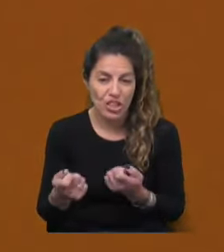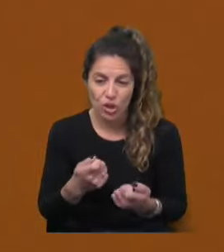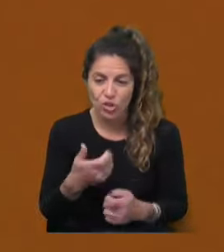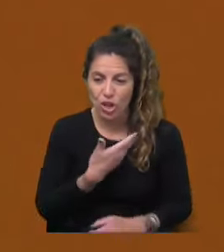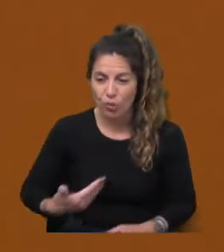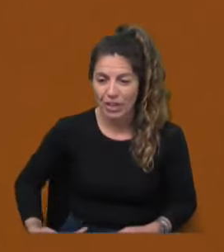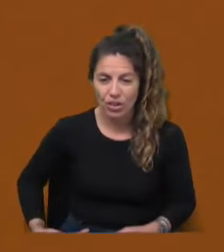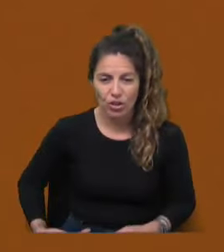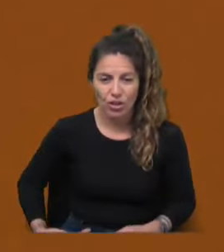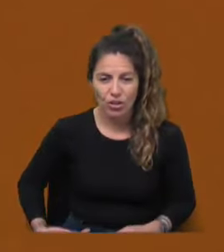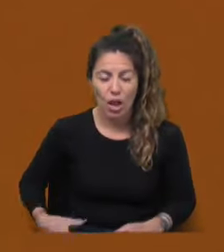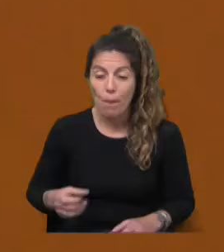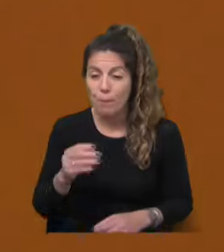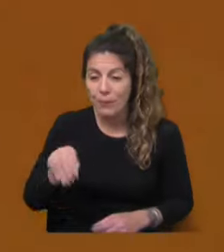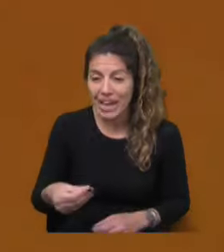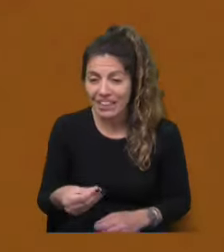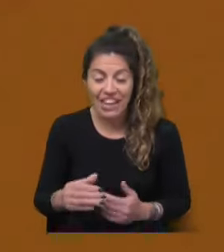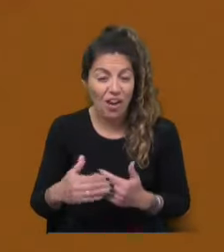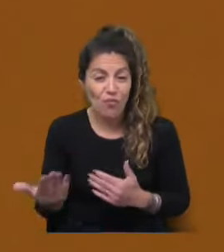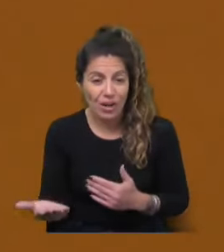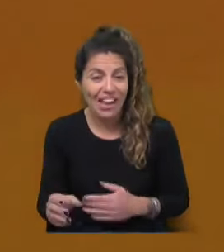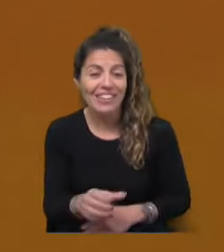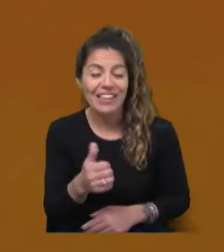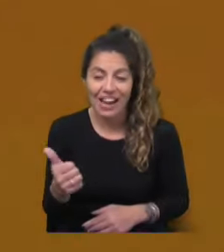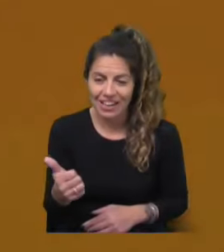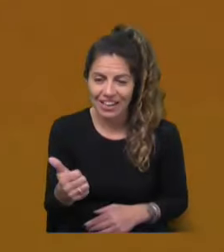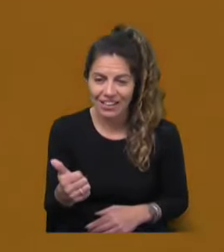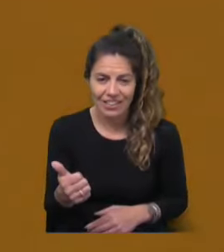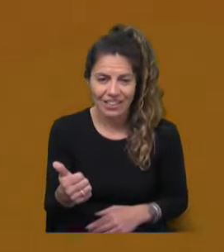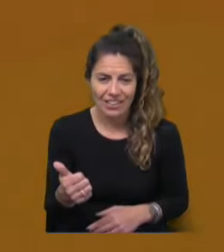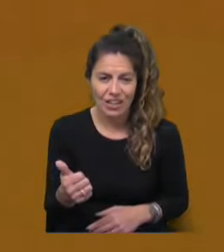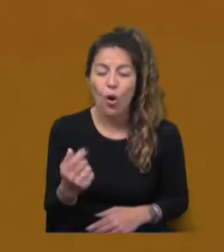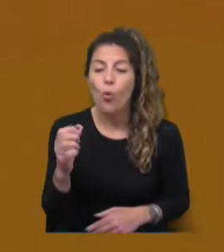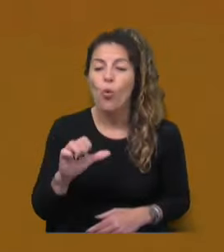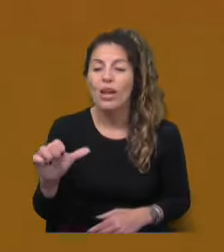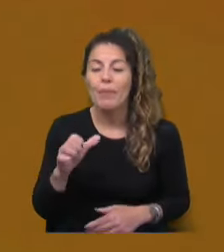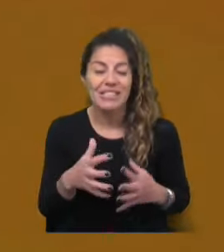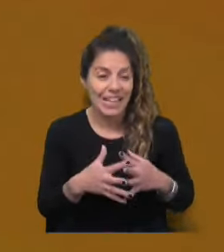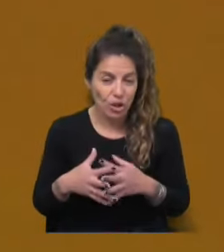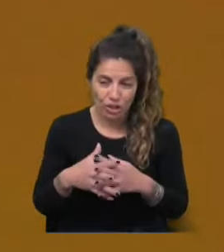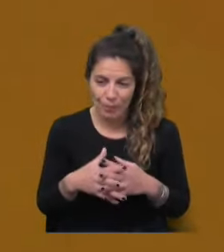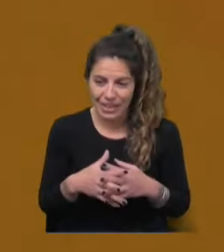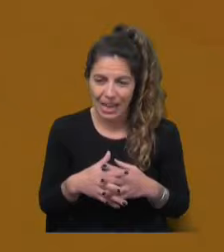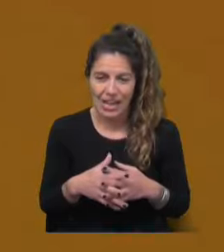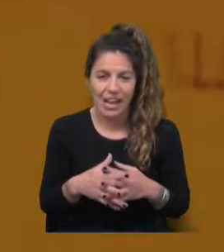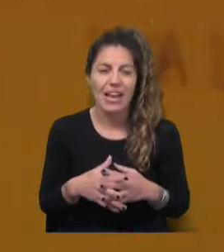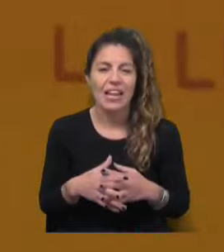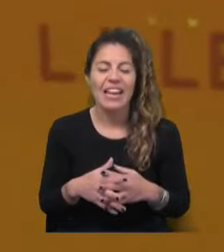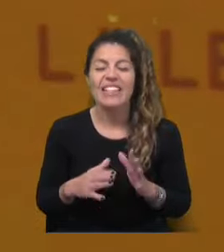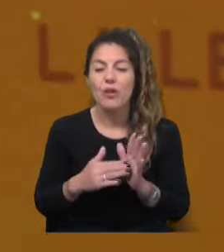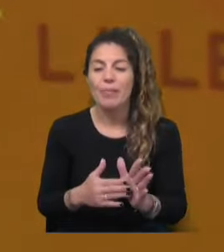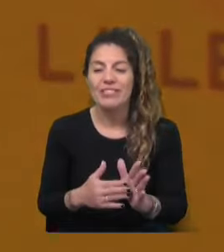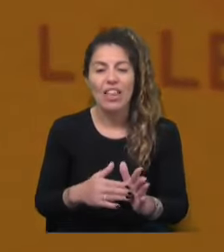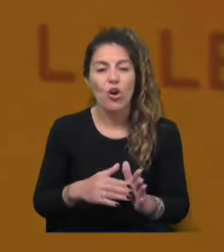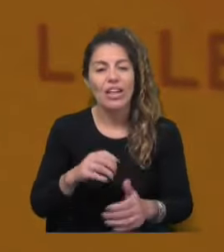gobierno termina perdiendo, quedando fuera, y gana la empresa norteamericana que se había presentado